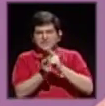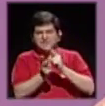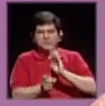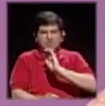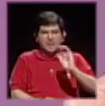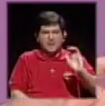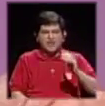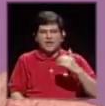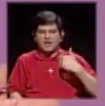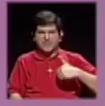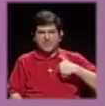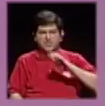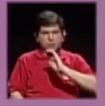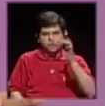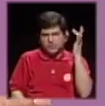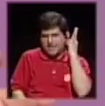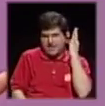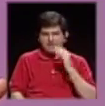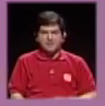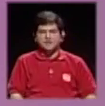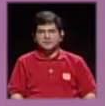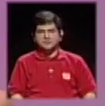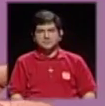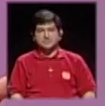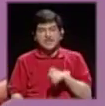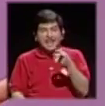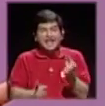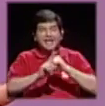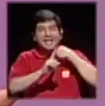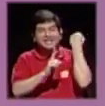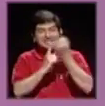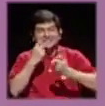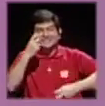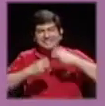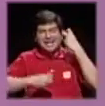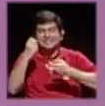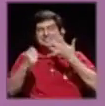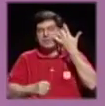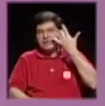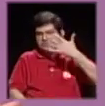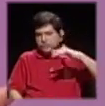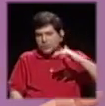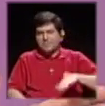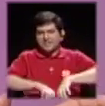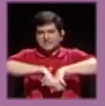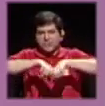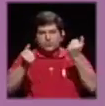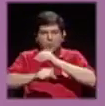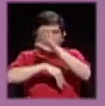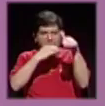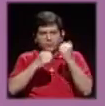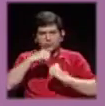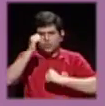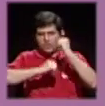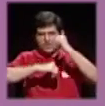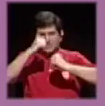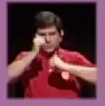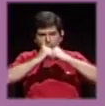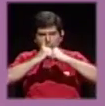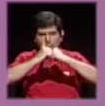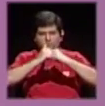niñas. Entonces, pues vemos que en esta situación de conflicto pareciera que se rompe toda la estructura